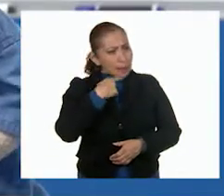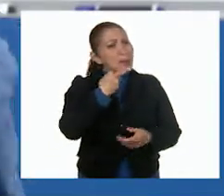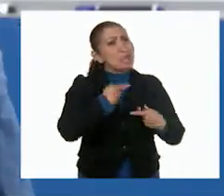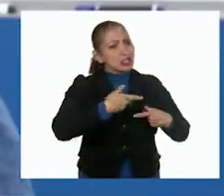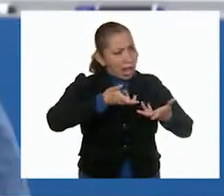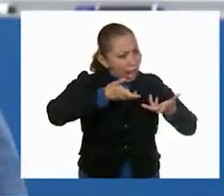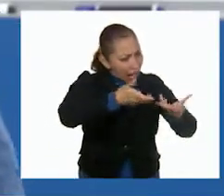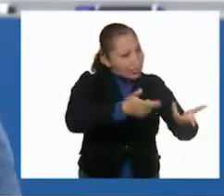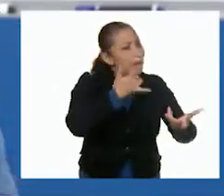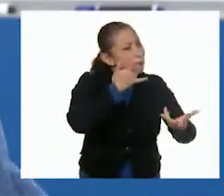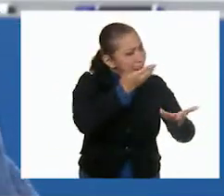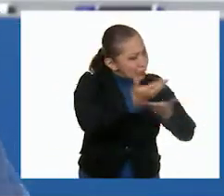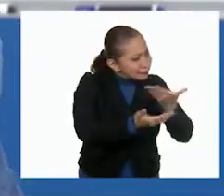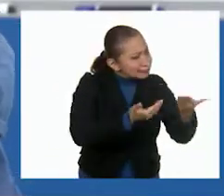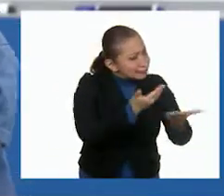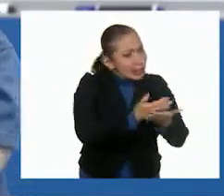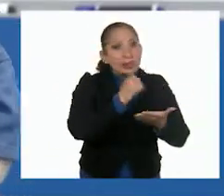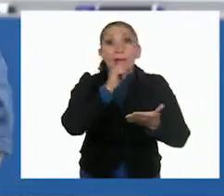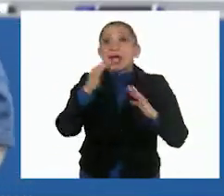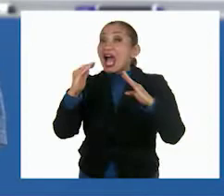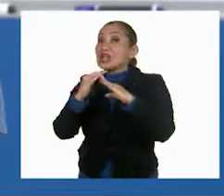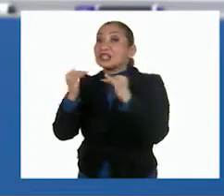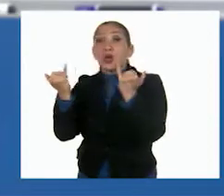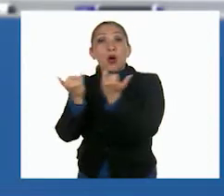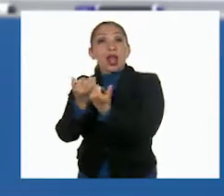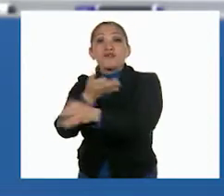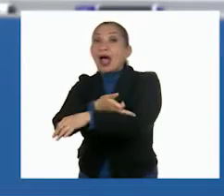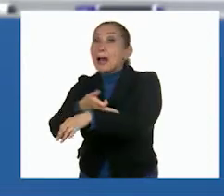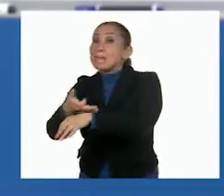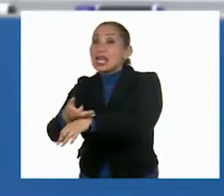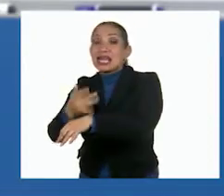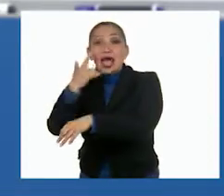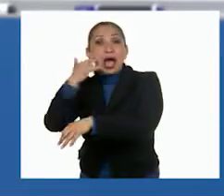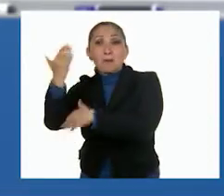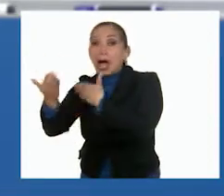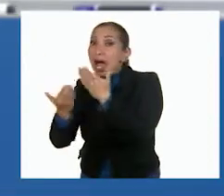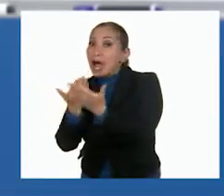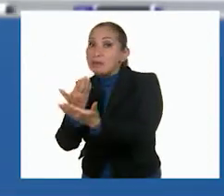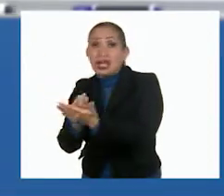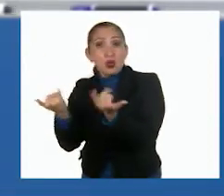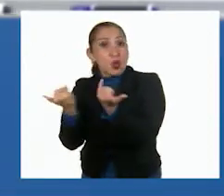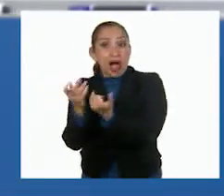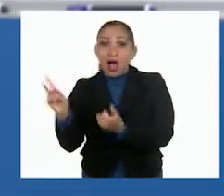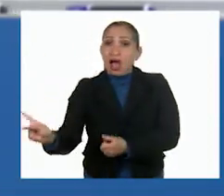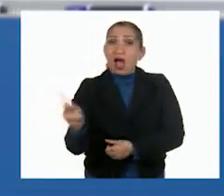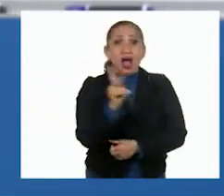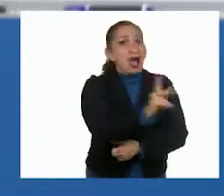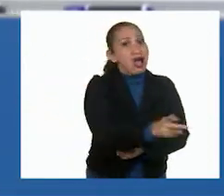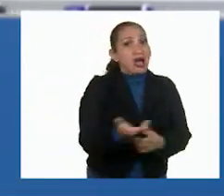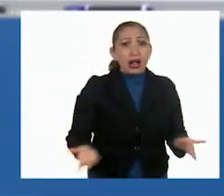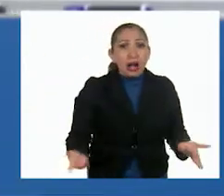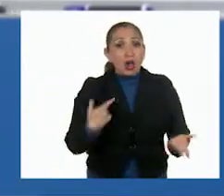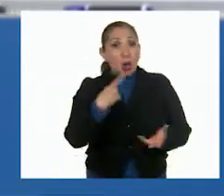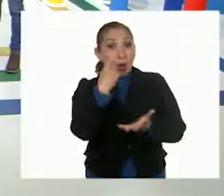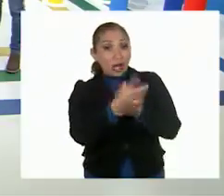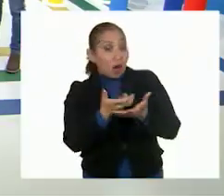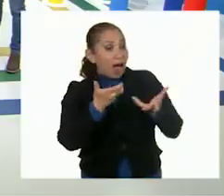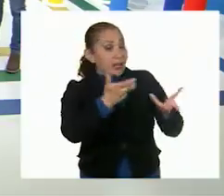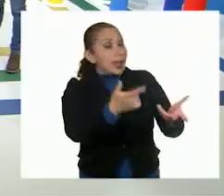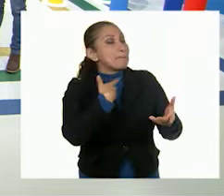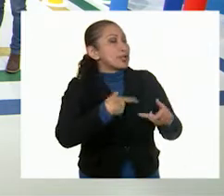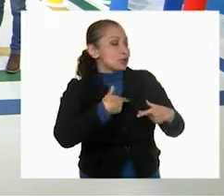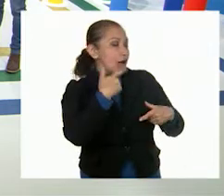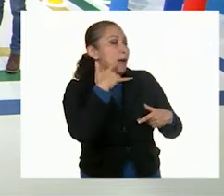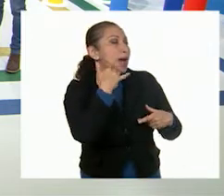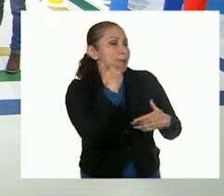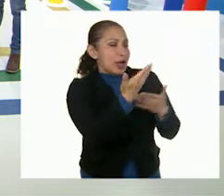personas, también deberíamos de serlo en nuestra propia casa con nuestros papás y hermanos. Así es. Todos. Tienes razón. Y no